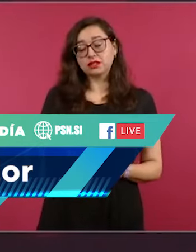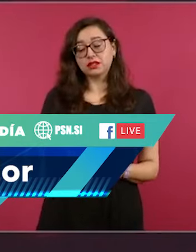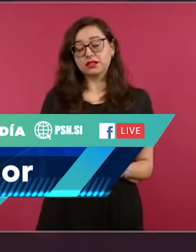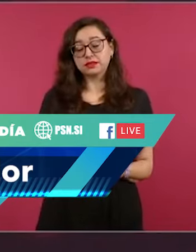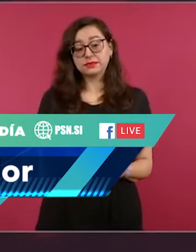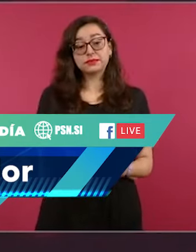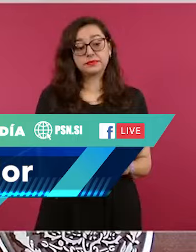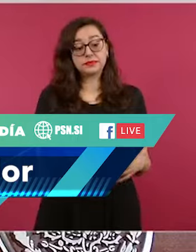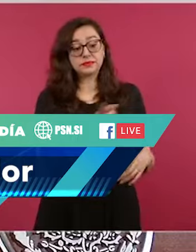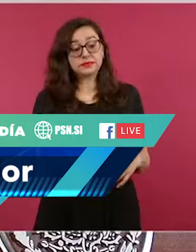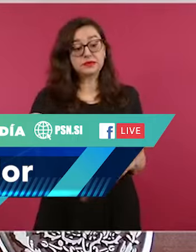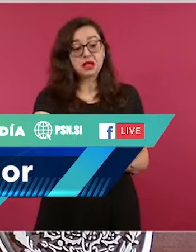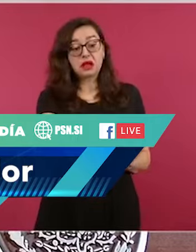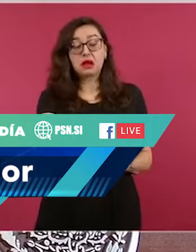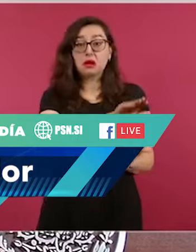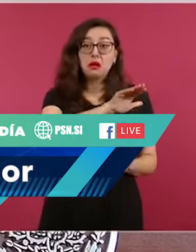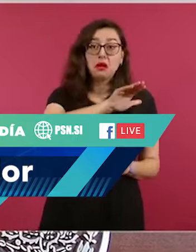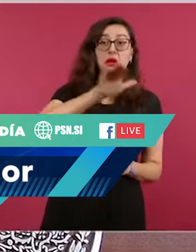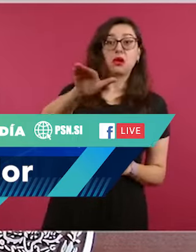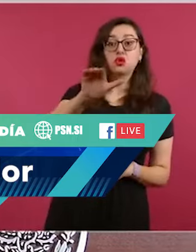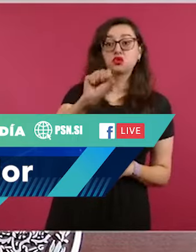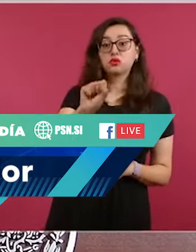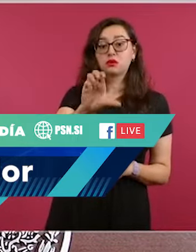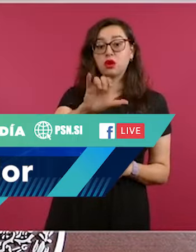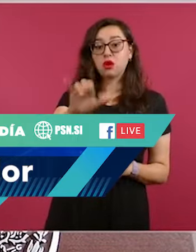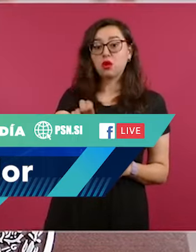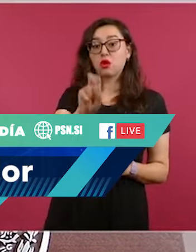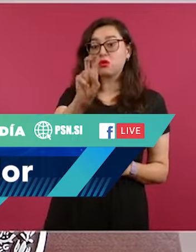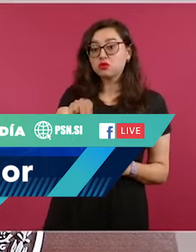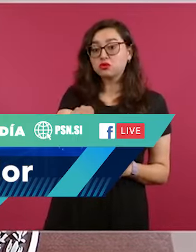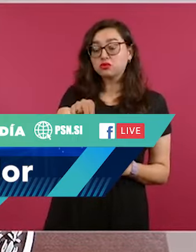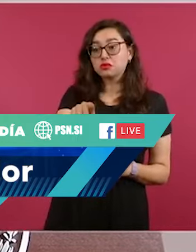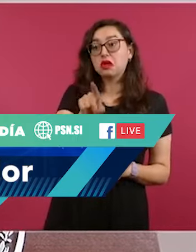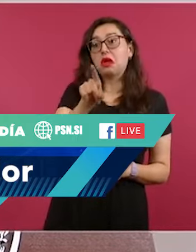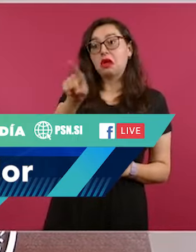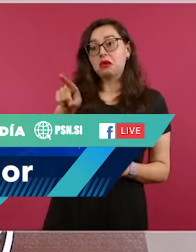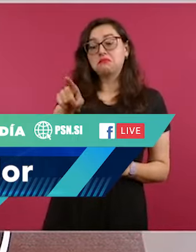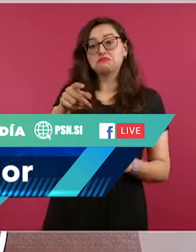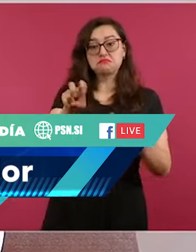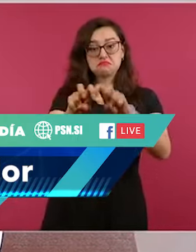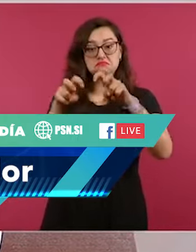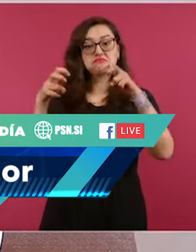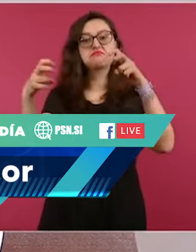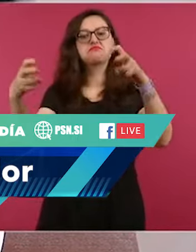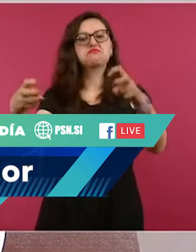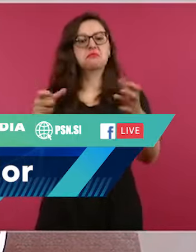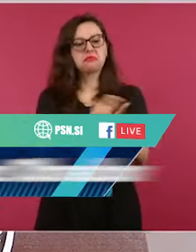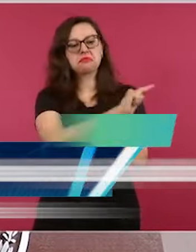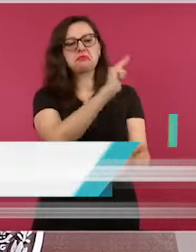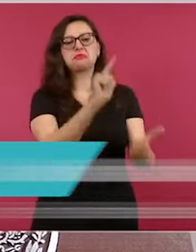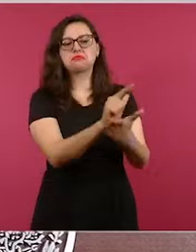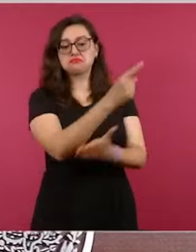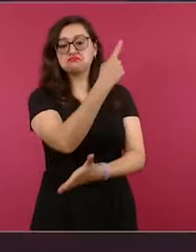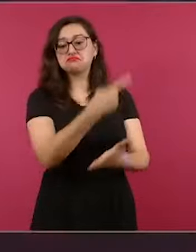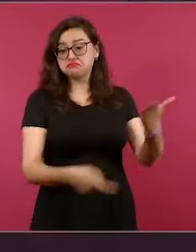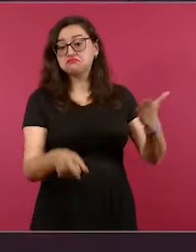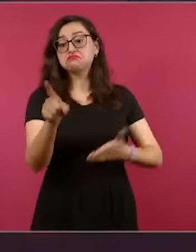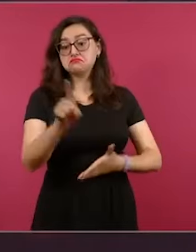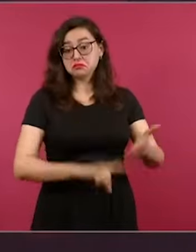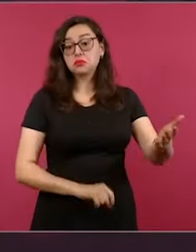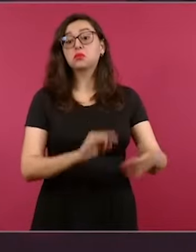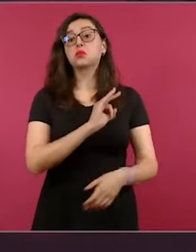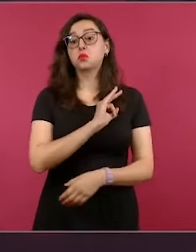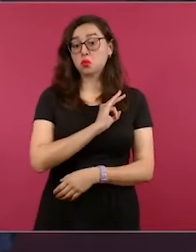inconstitucional la ley sin fundamento porque la